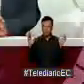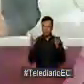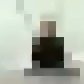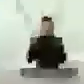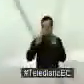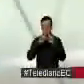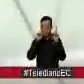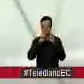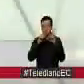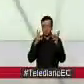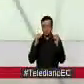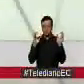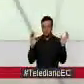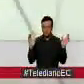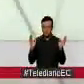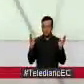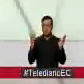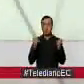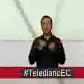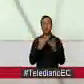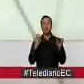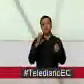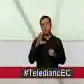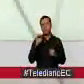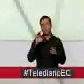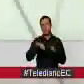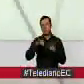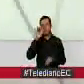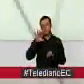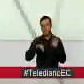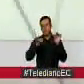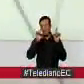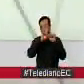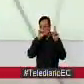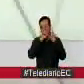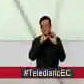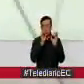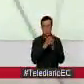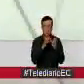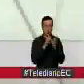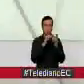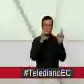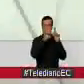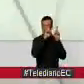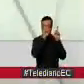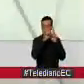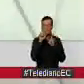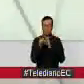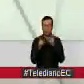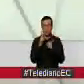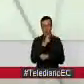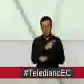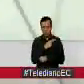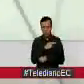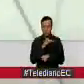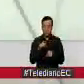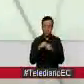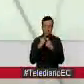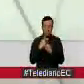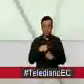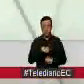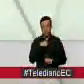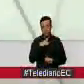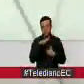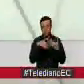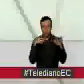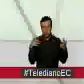sector empresarial. Fuimos casi 50 representantes entre gremios, empresarios, gente de la academia y sociedad civil, lo